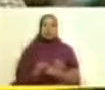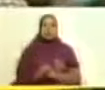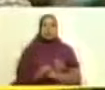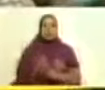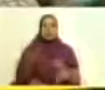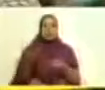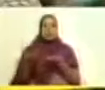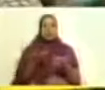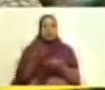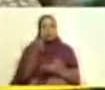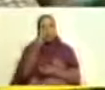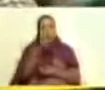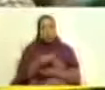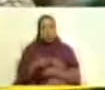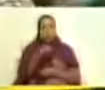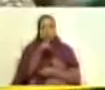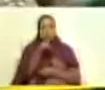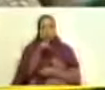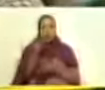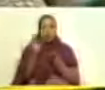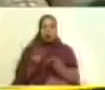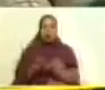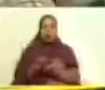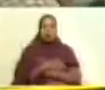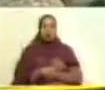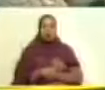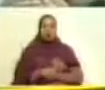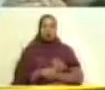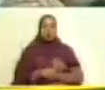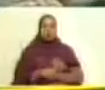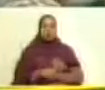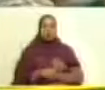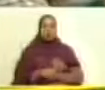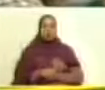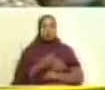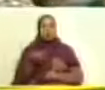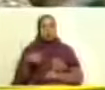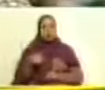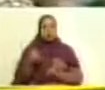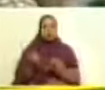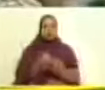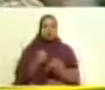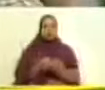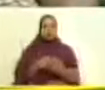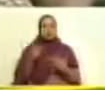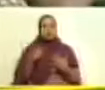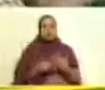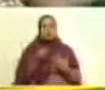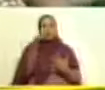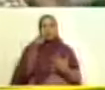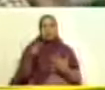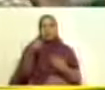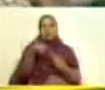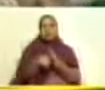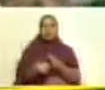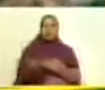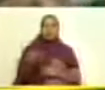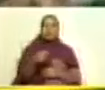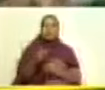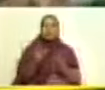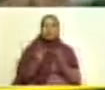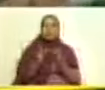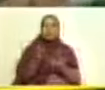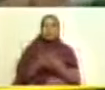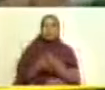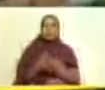servicios públicos en general, y para ello nosotros proponemos que se profundice más el tiempo